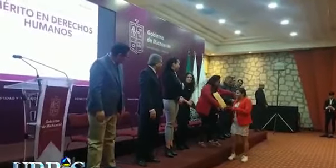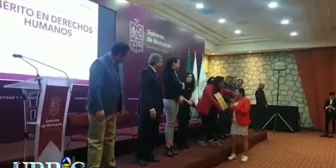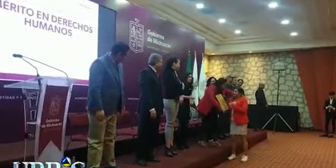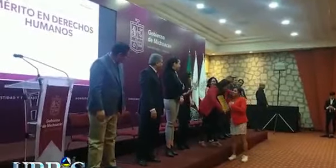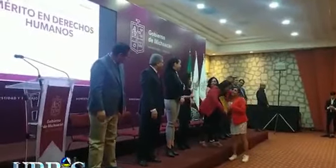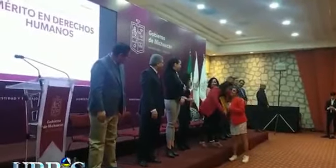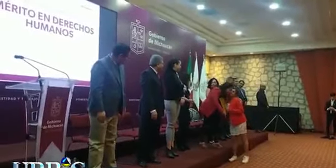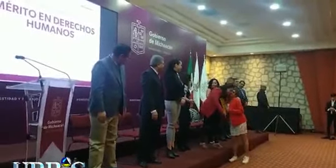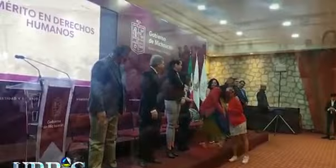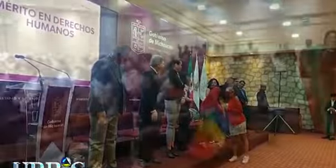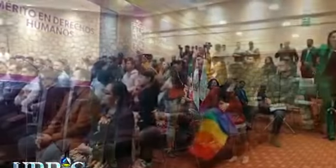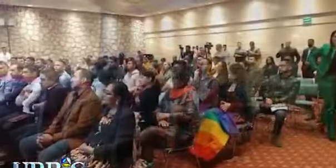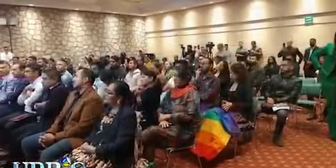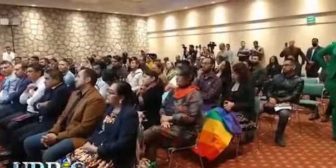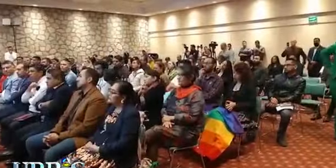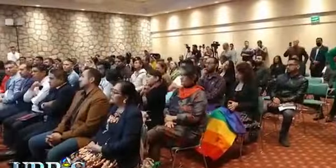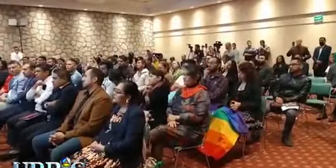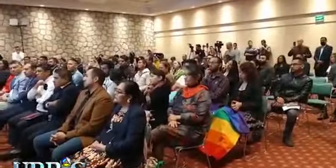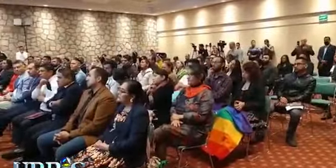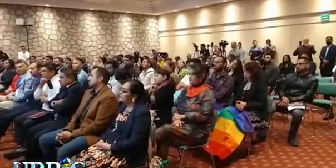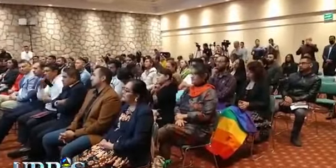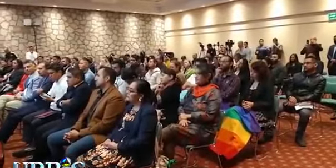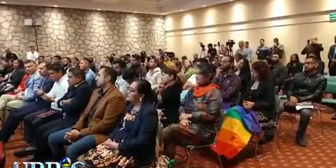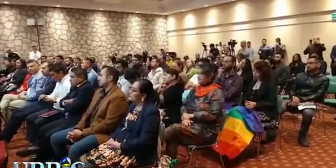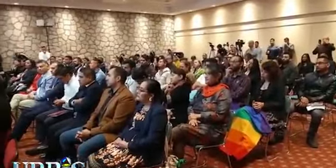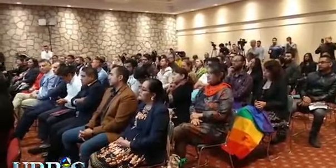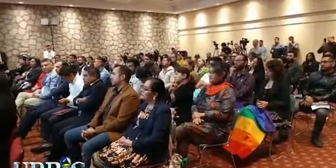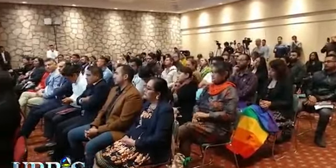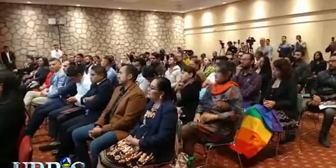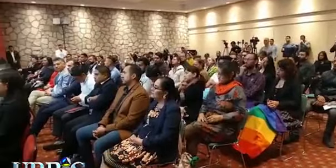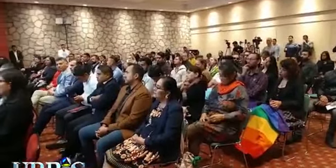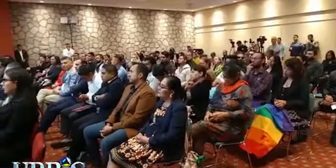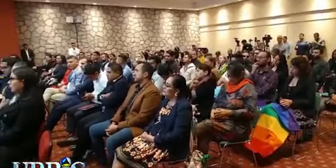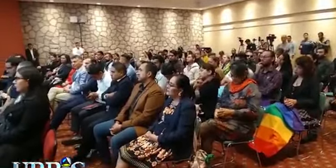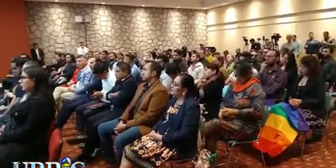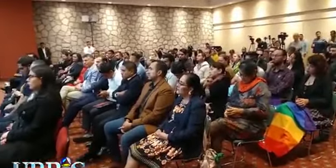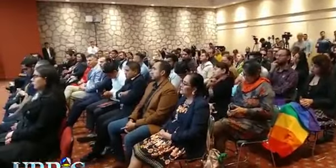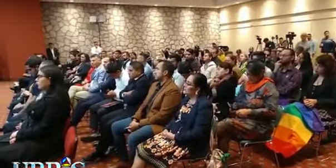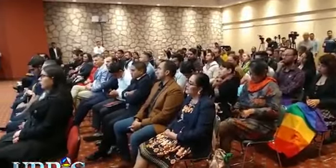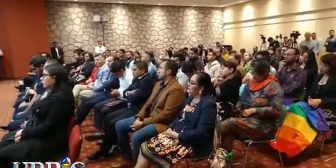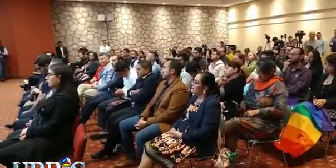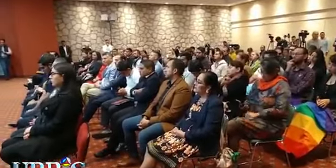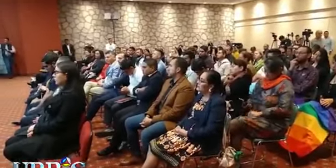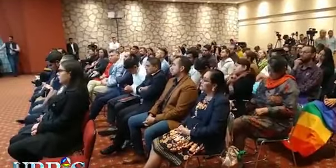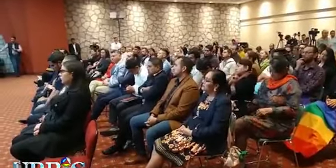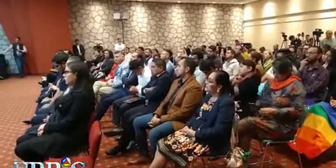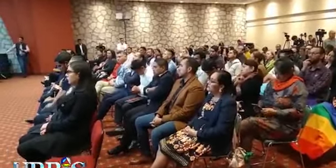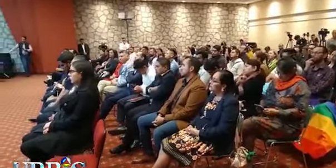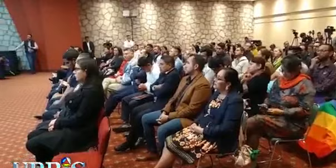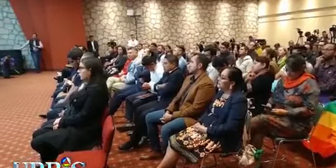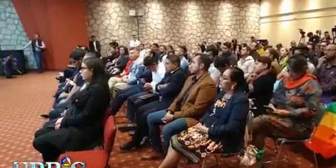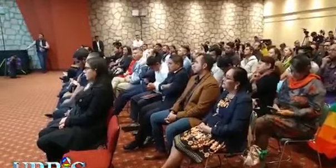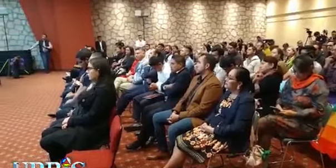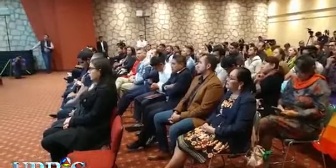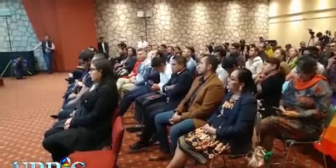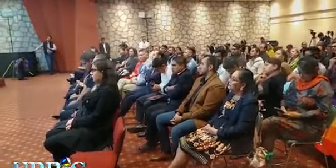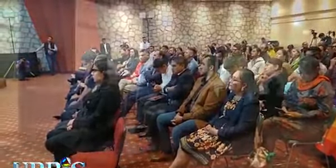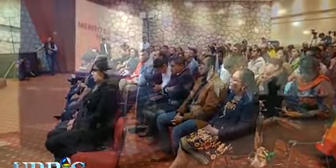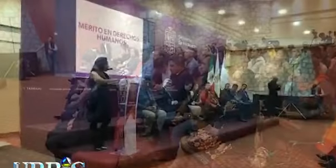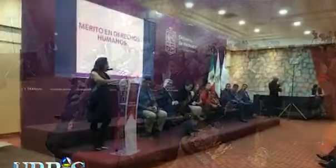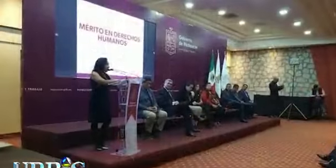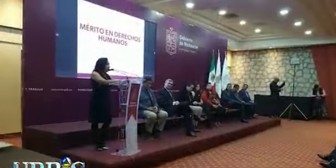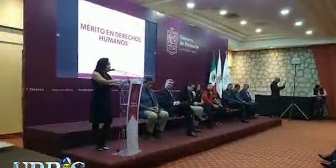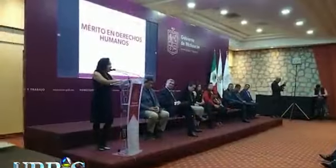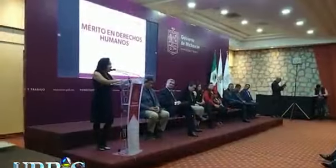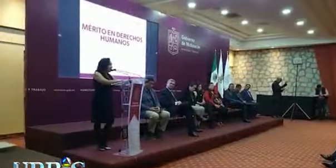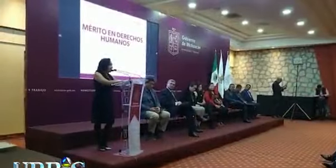del apoyo, dijo, para la protección de sus garantías. Los galardonados en el mérito al derecho humano en 2022 fueron Emilia Estefanía